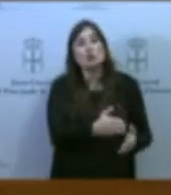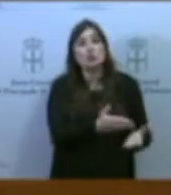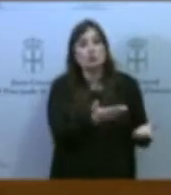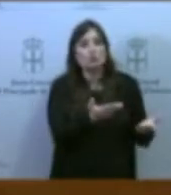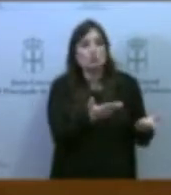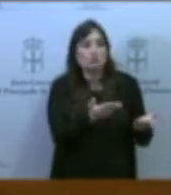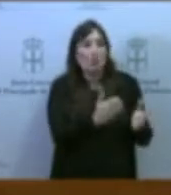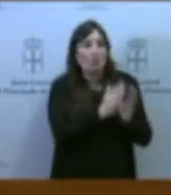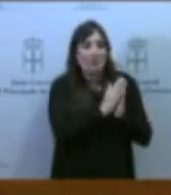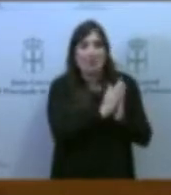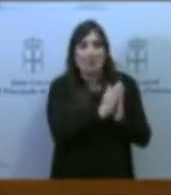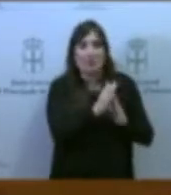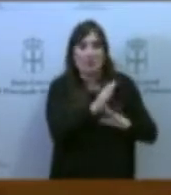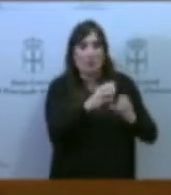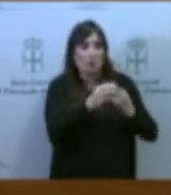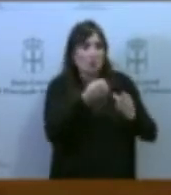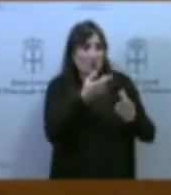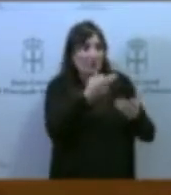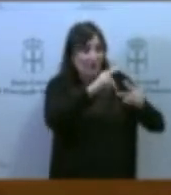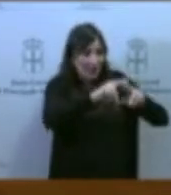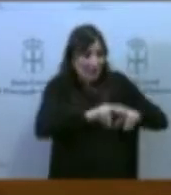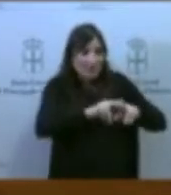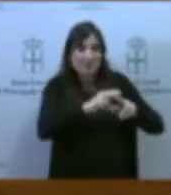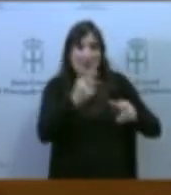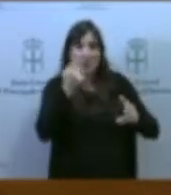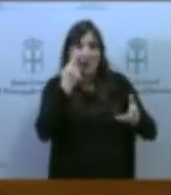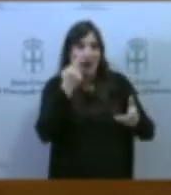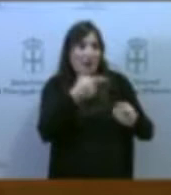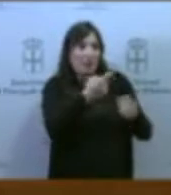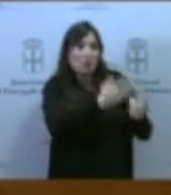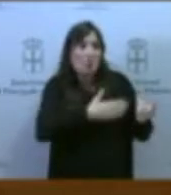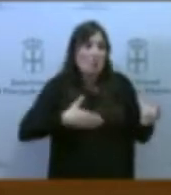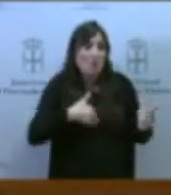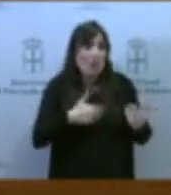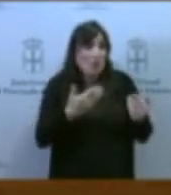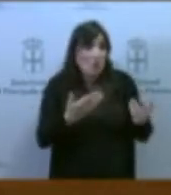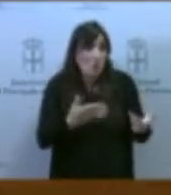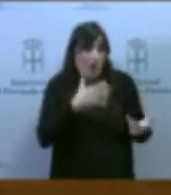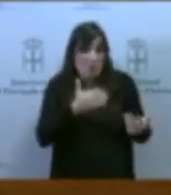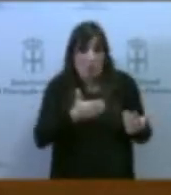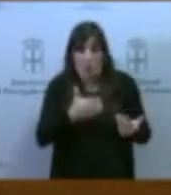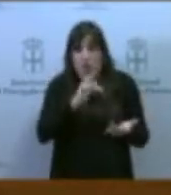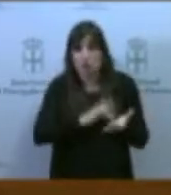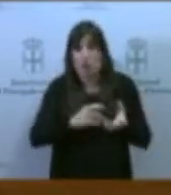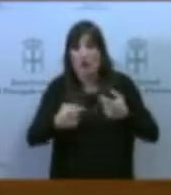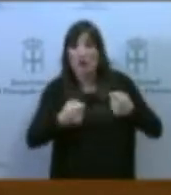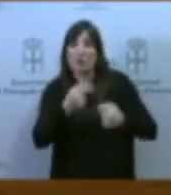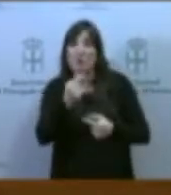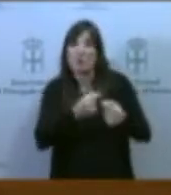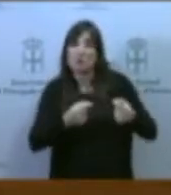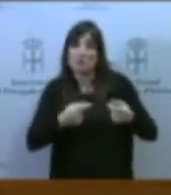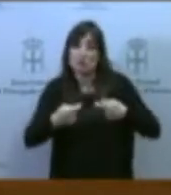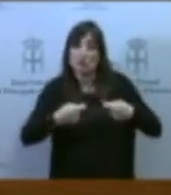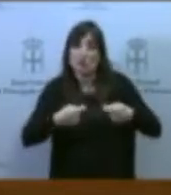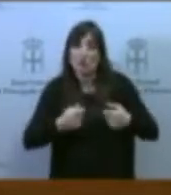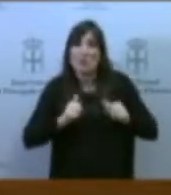cuál es la disposición que va a tener a la hora de afrontar una negociación presupuestaria que para nosotros es muy importante. Quizás la más